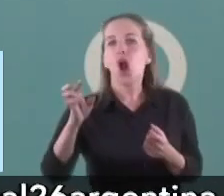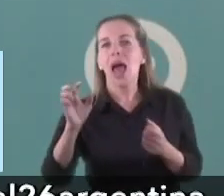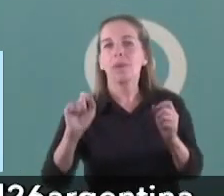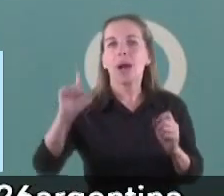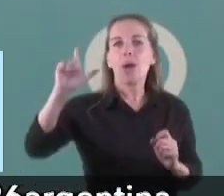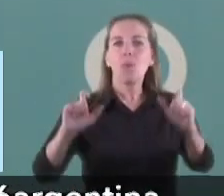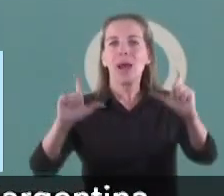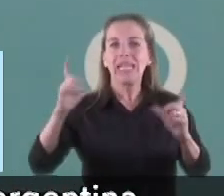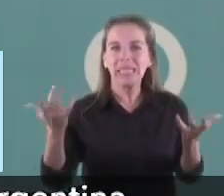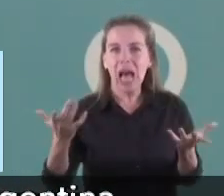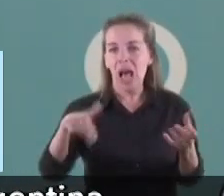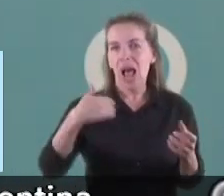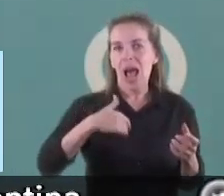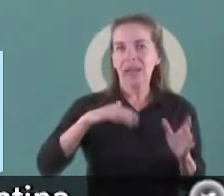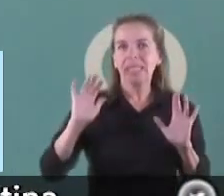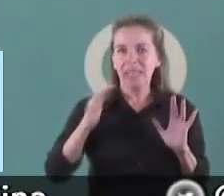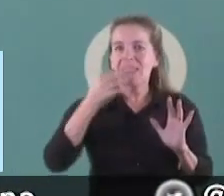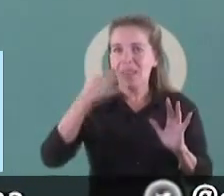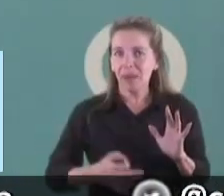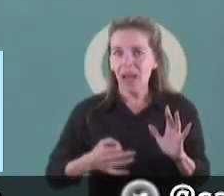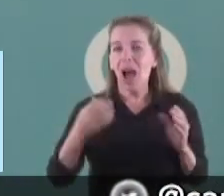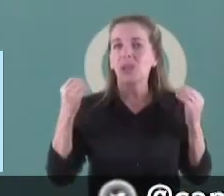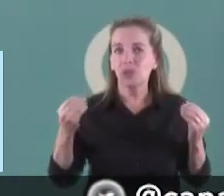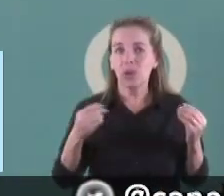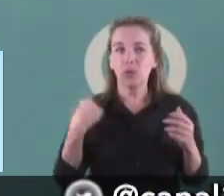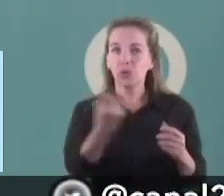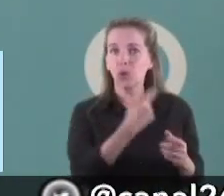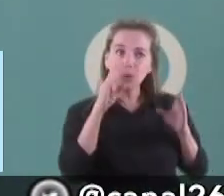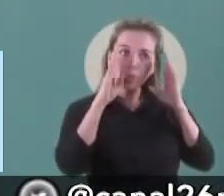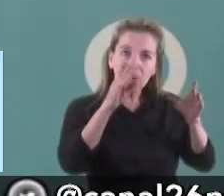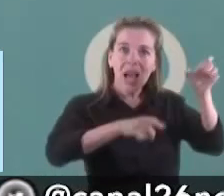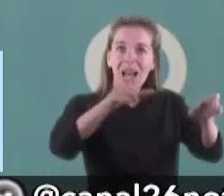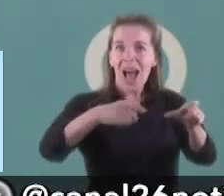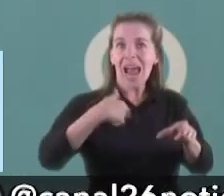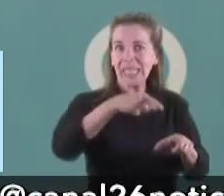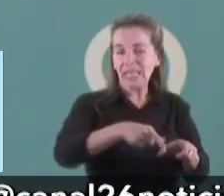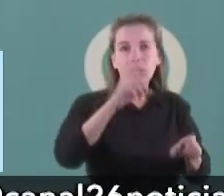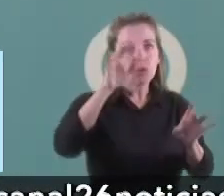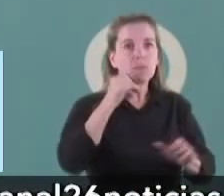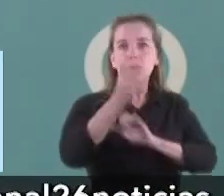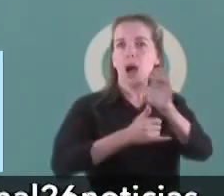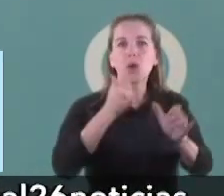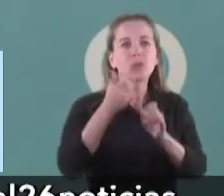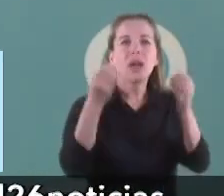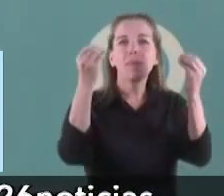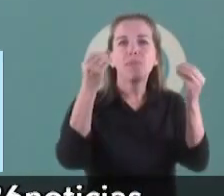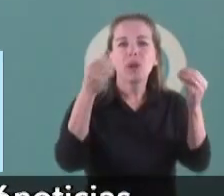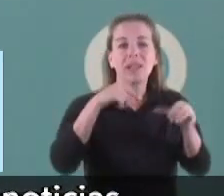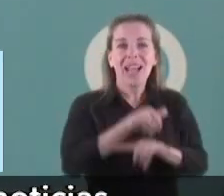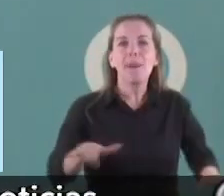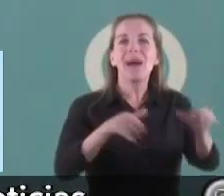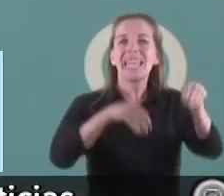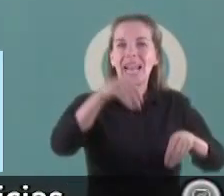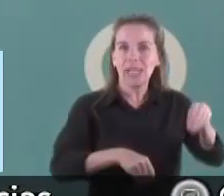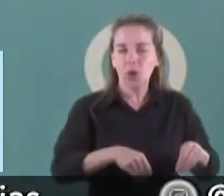tipo de cambio en Argentina entonces la verdad que lo que le vamos a decir a los argentinos es esto le vamos a contar los argentinos Por qué es lo que está